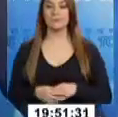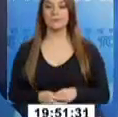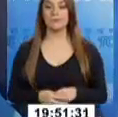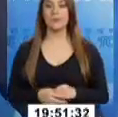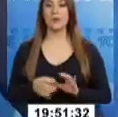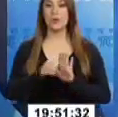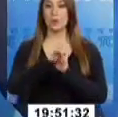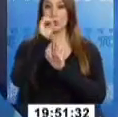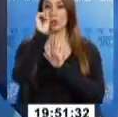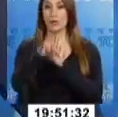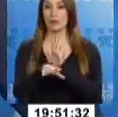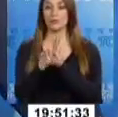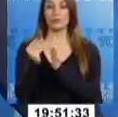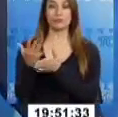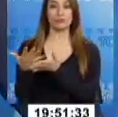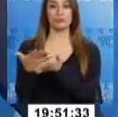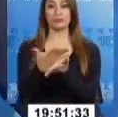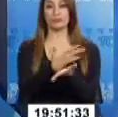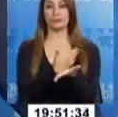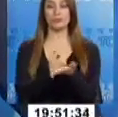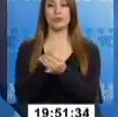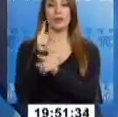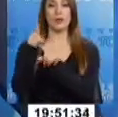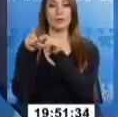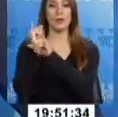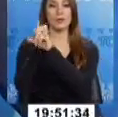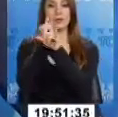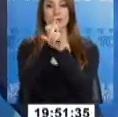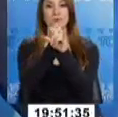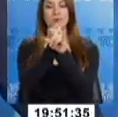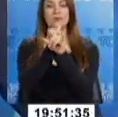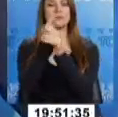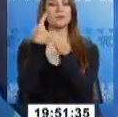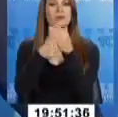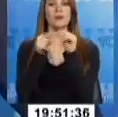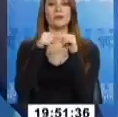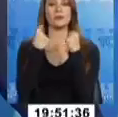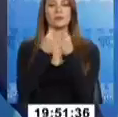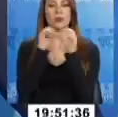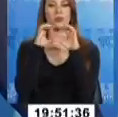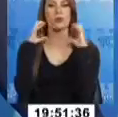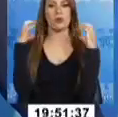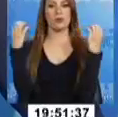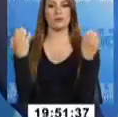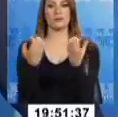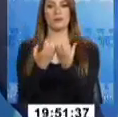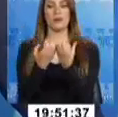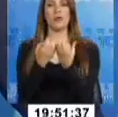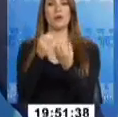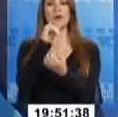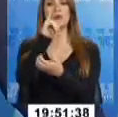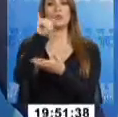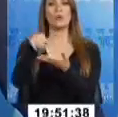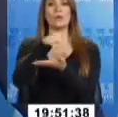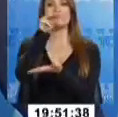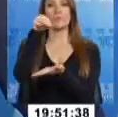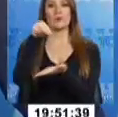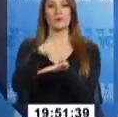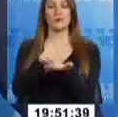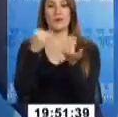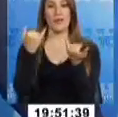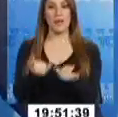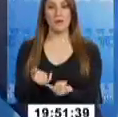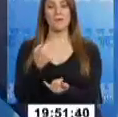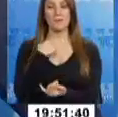Las donaciones, amigos, recogidas en las distintas instituciones educativas en Quito son agrupadas en el Coliseo del Colegio Juan Montalvo. Fabiola Santana